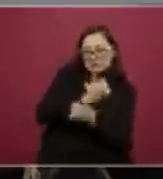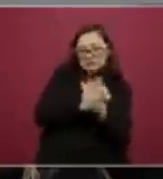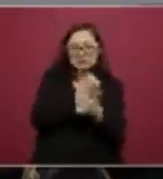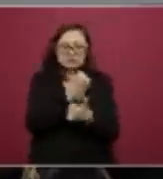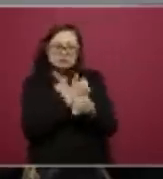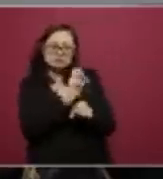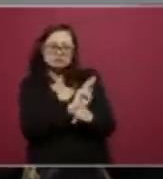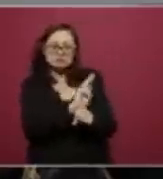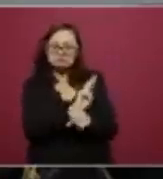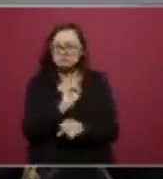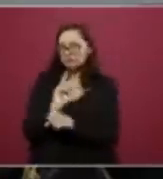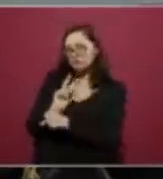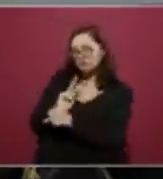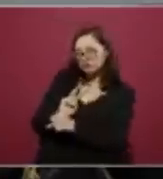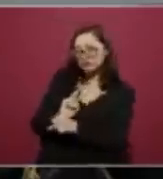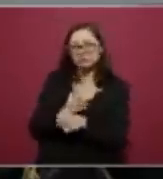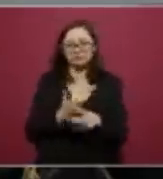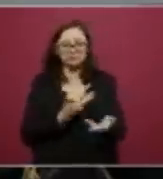Y si